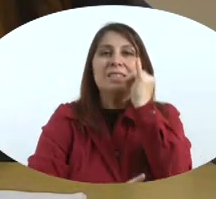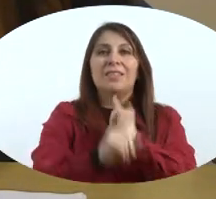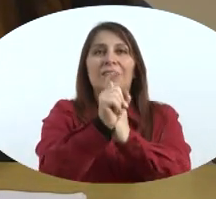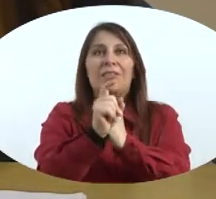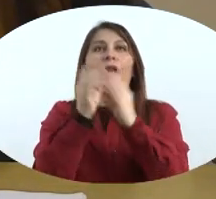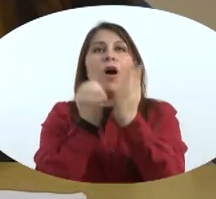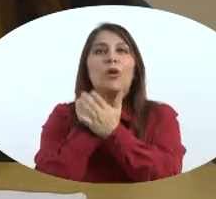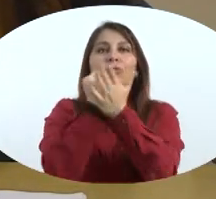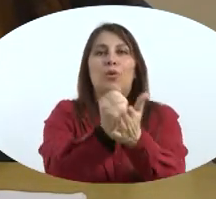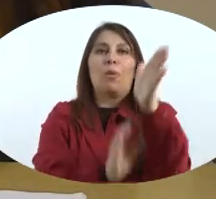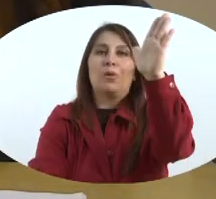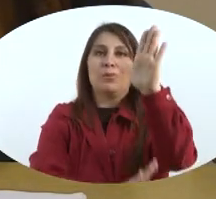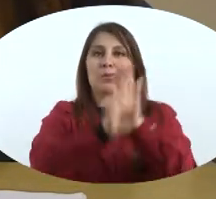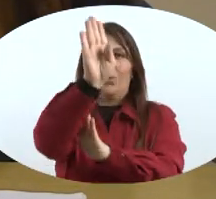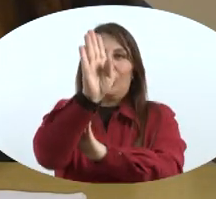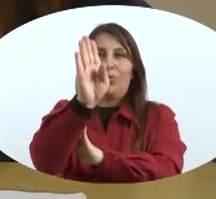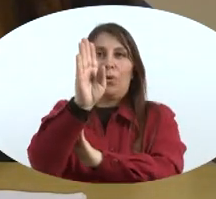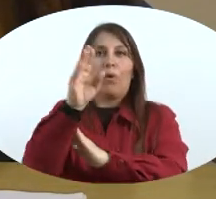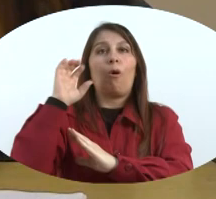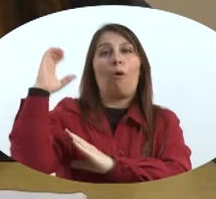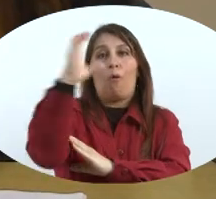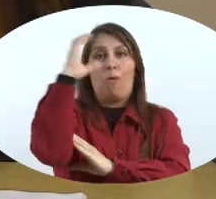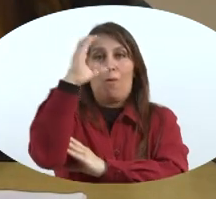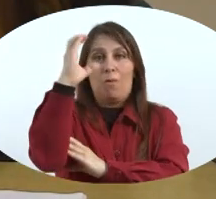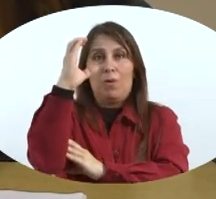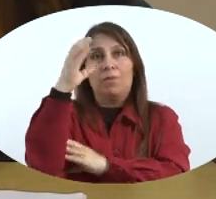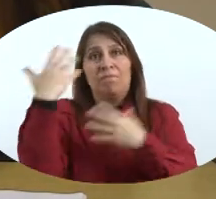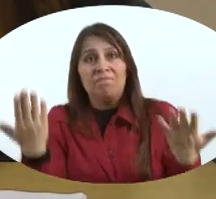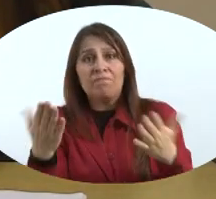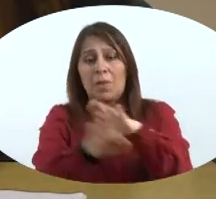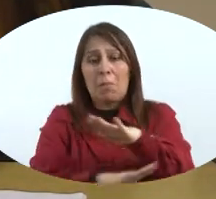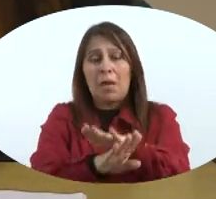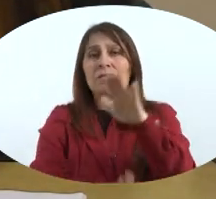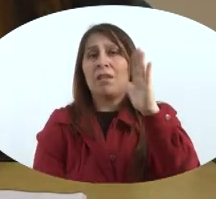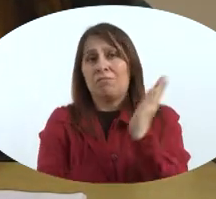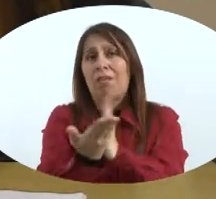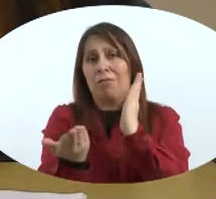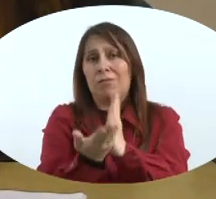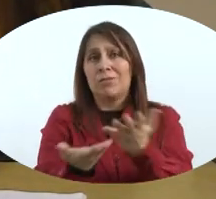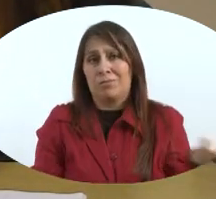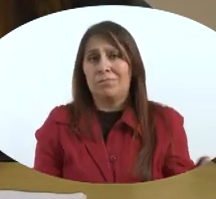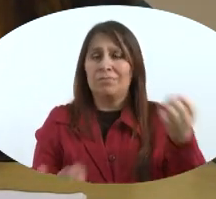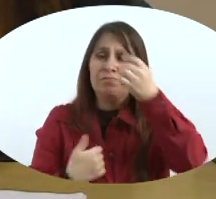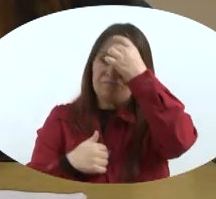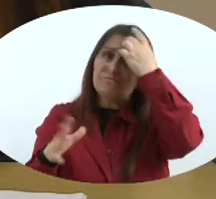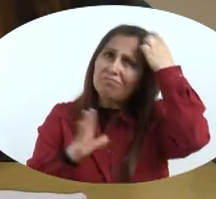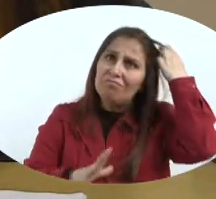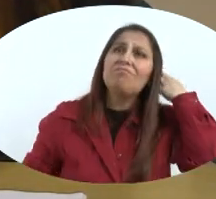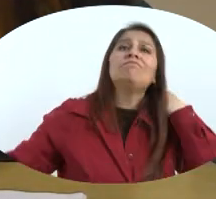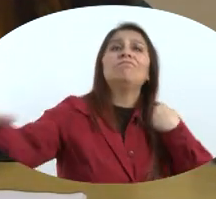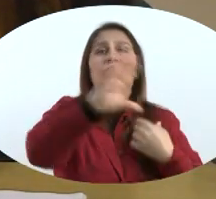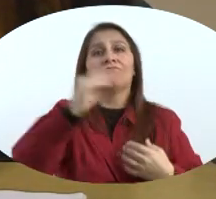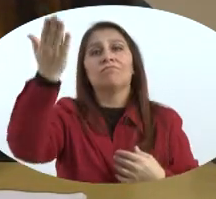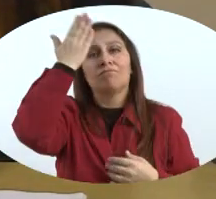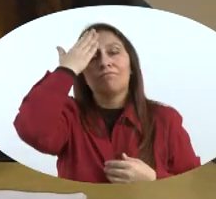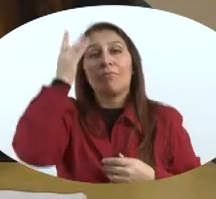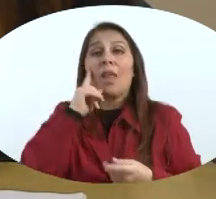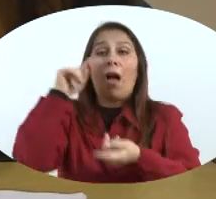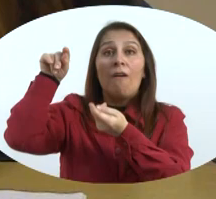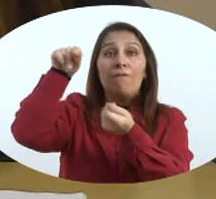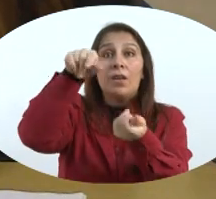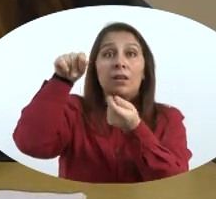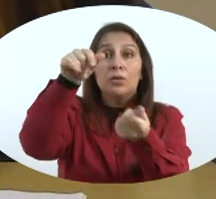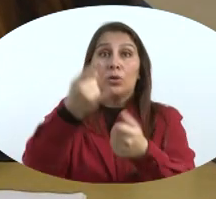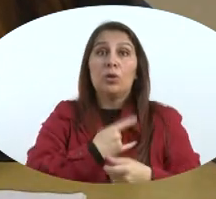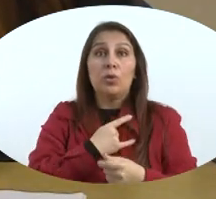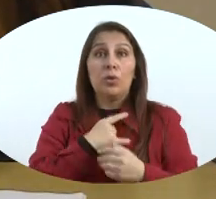desarrollo del país sobre la base de la educación no es un secreto para nadie que hoy la situación financiera de la educación